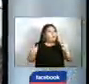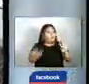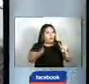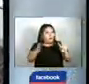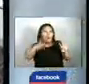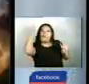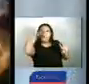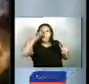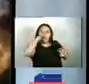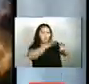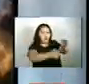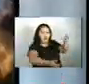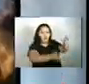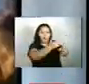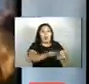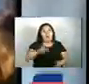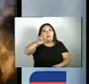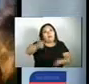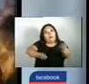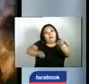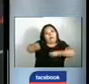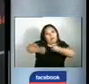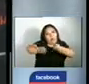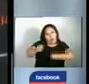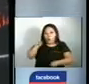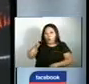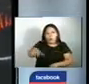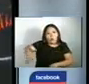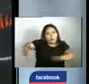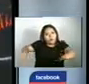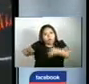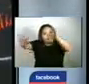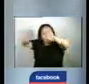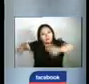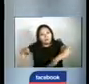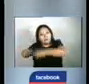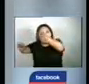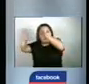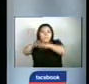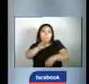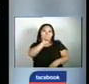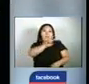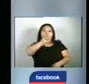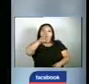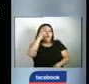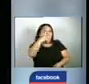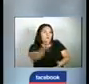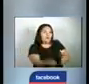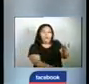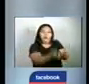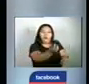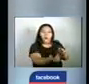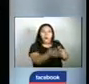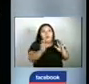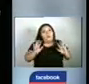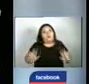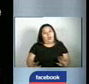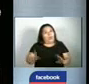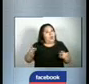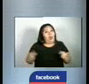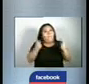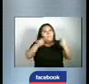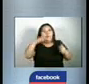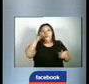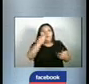en basureros, 3 en vehículos, un incendio forestal y 24 en maleza. Estos últimos son los que más rápido